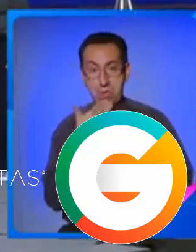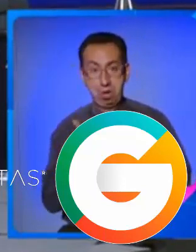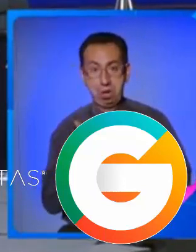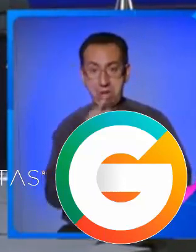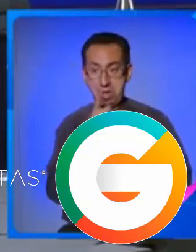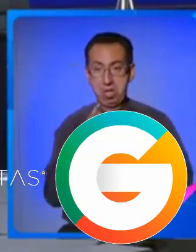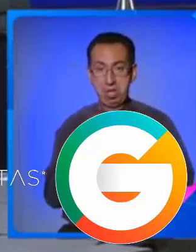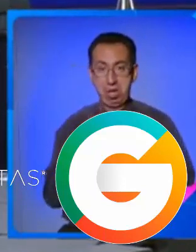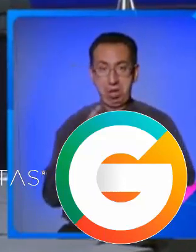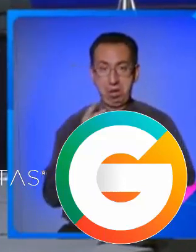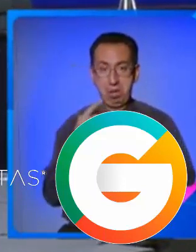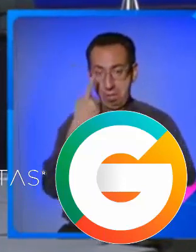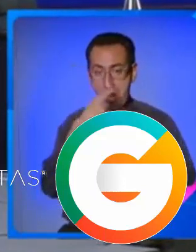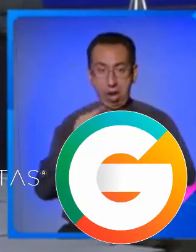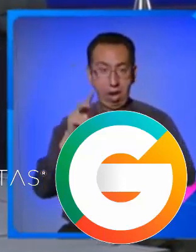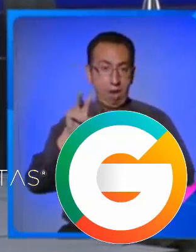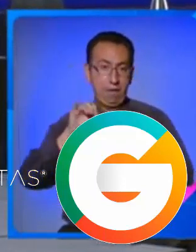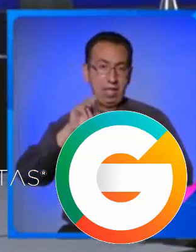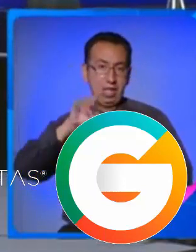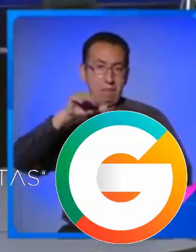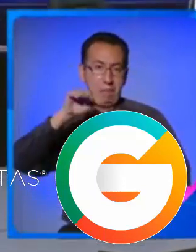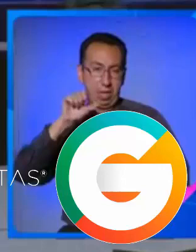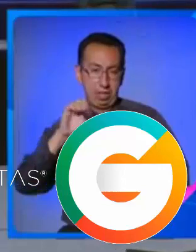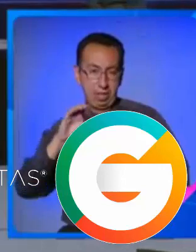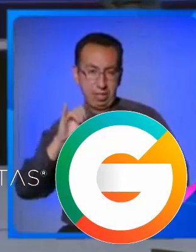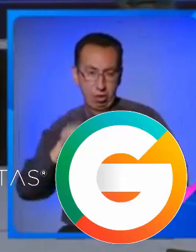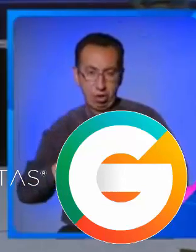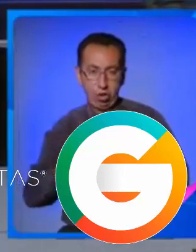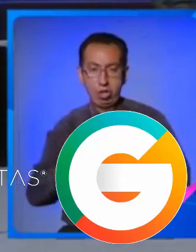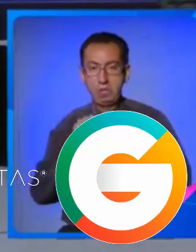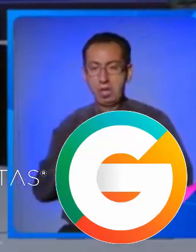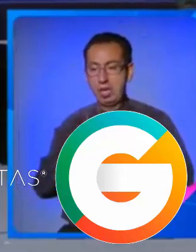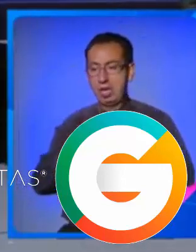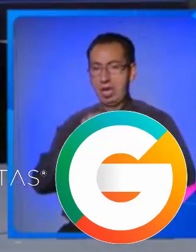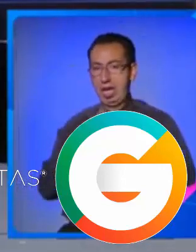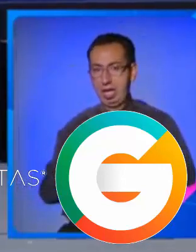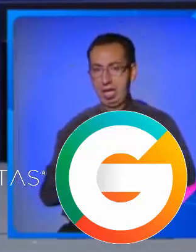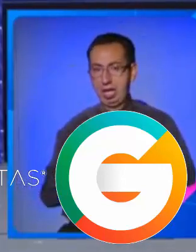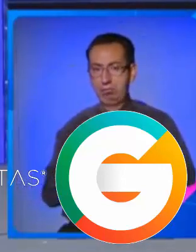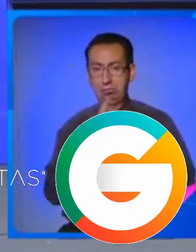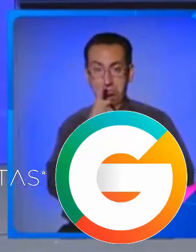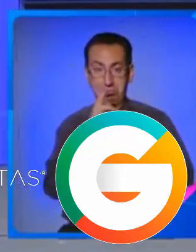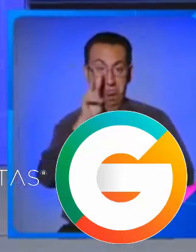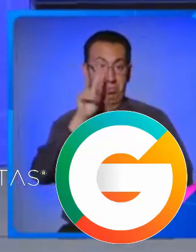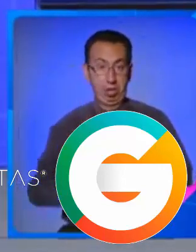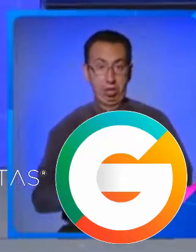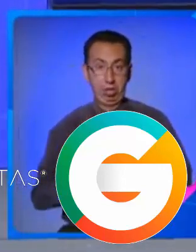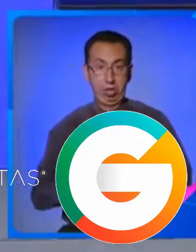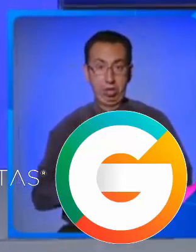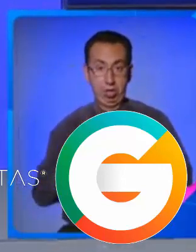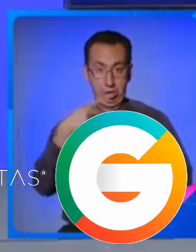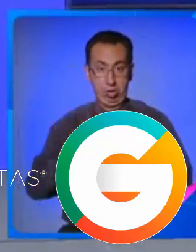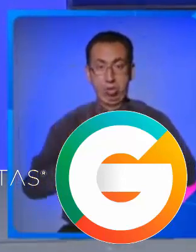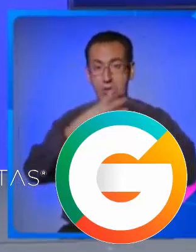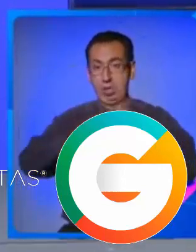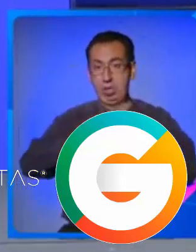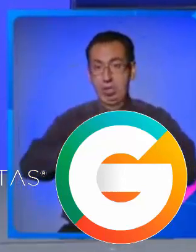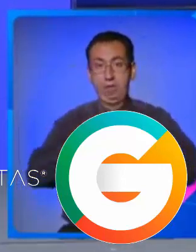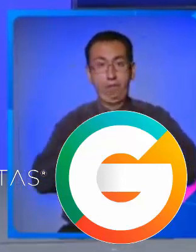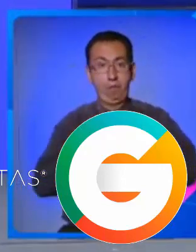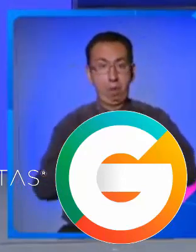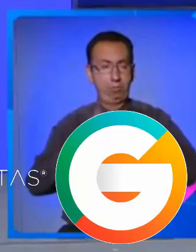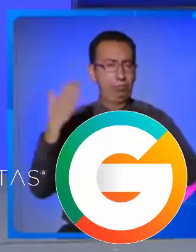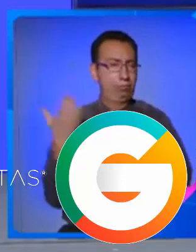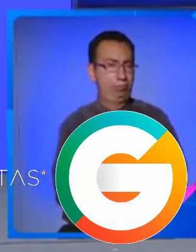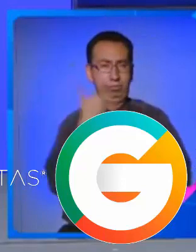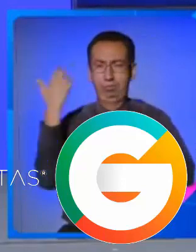Encuesta Nacional de Victimización y Percepción sobre la Seguridad Pública del INEGI. Sin duda, en este tercer informe tenemos grandes